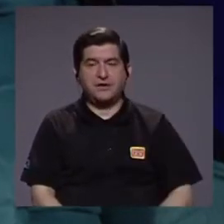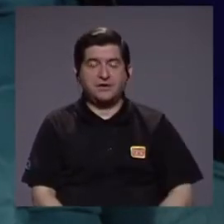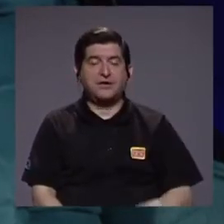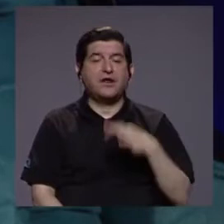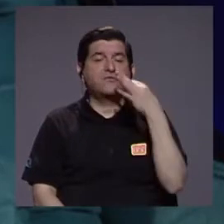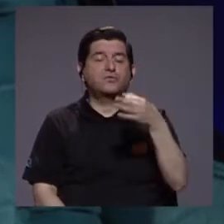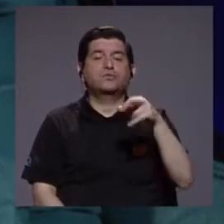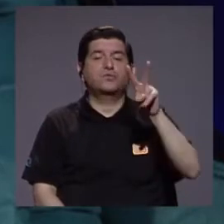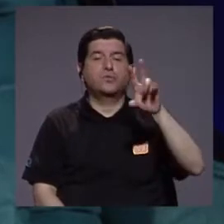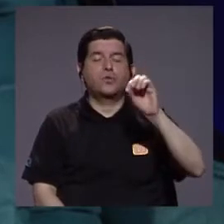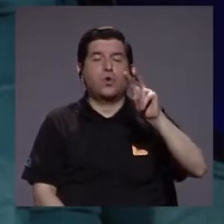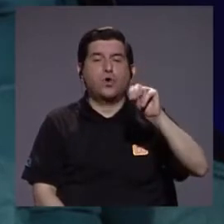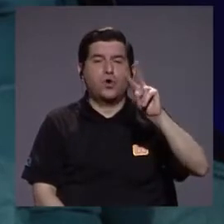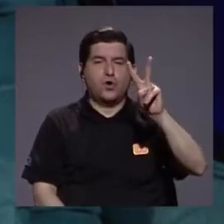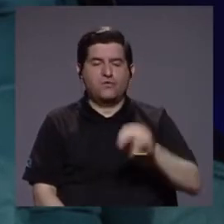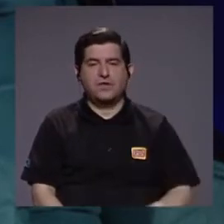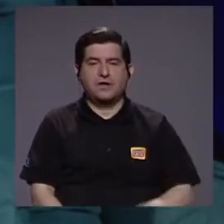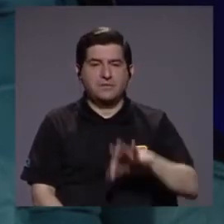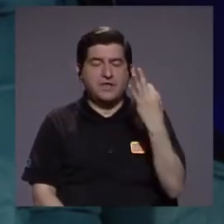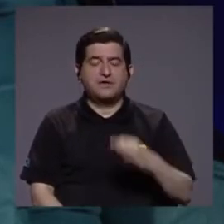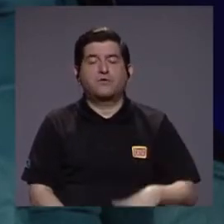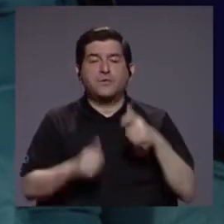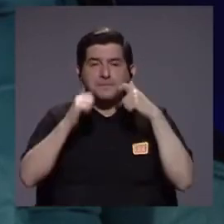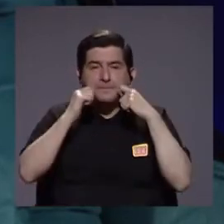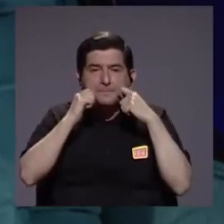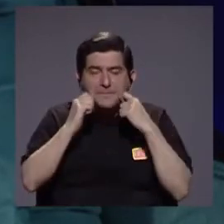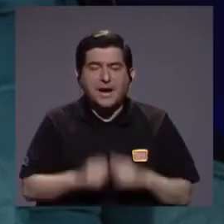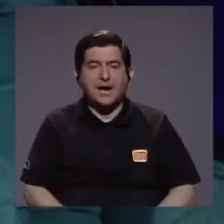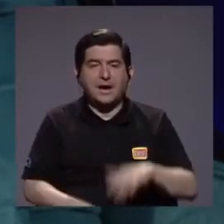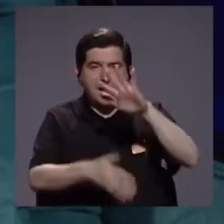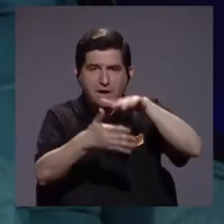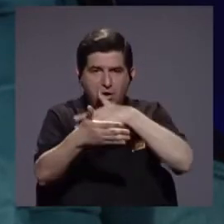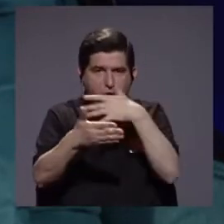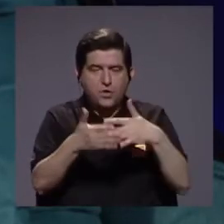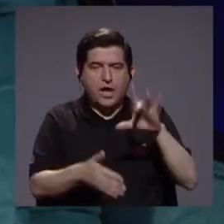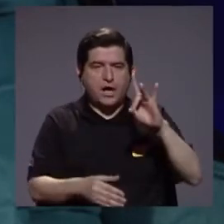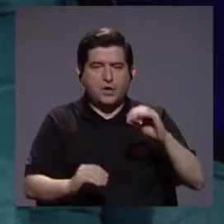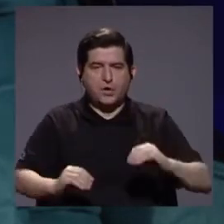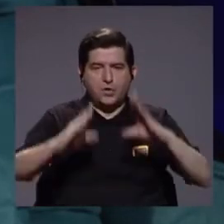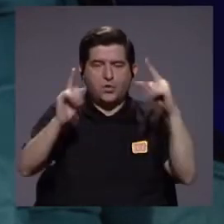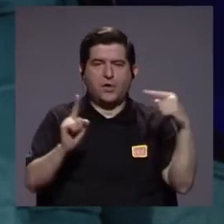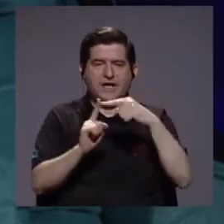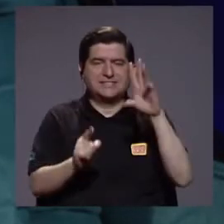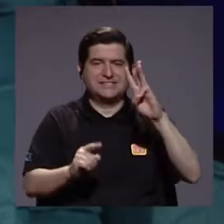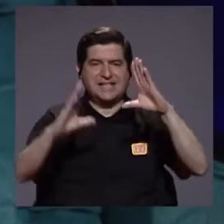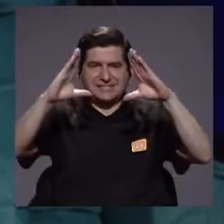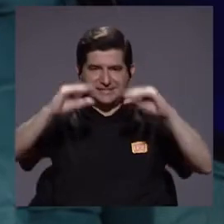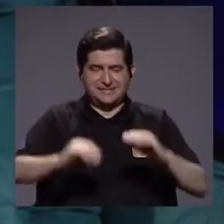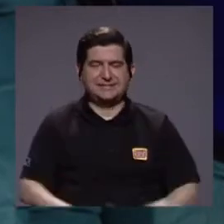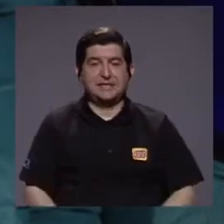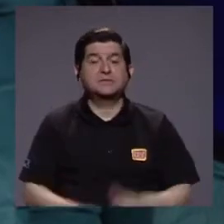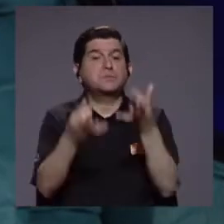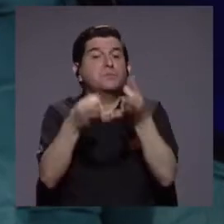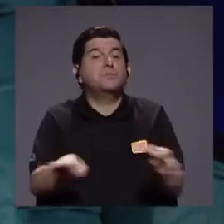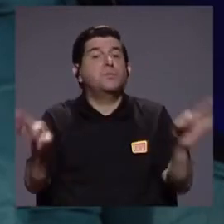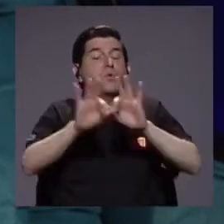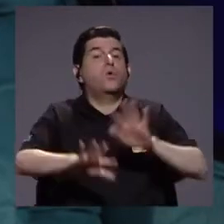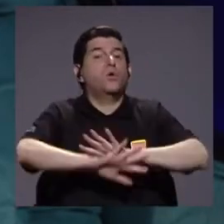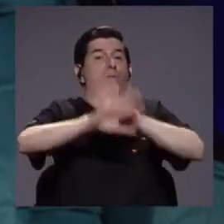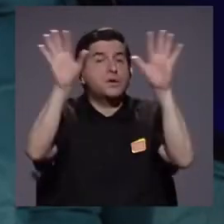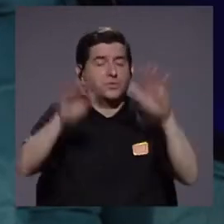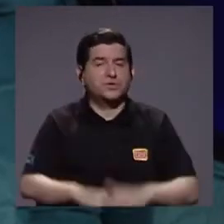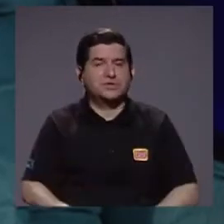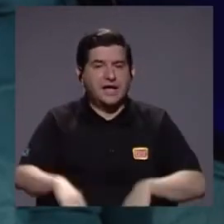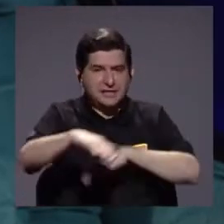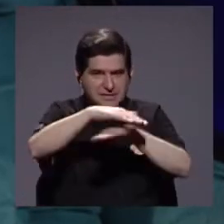el próximo 20 de noviembre de manera presencial en un horario de 8 de la mañana a 6 de la tarde. Acá es importante aclarar que en las